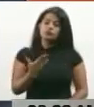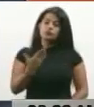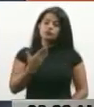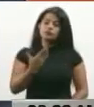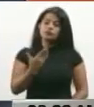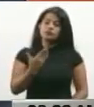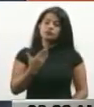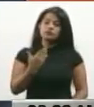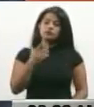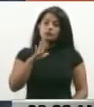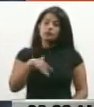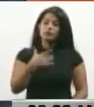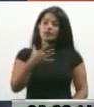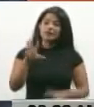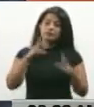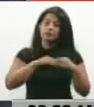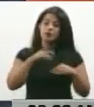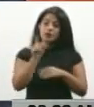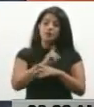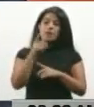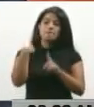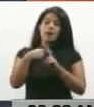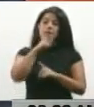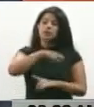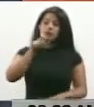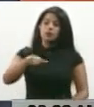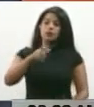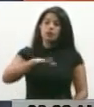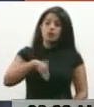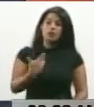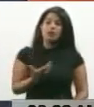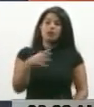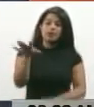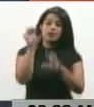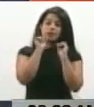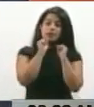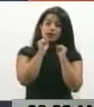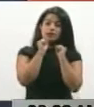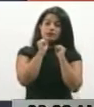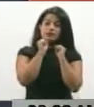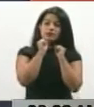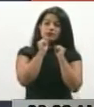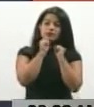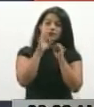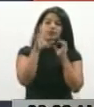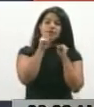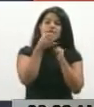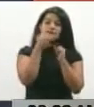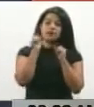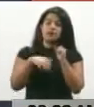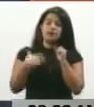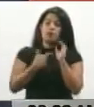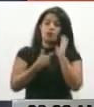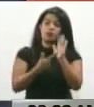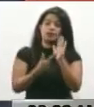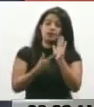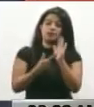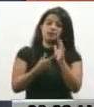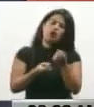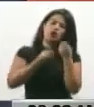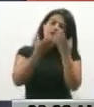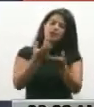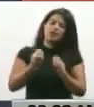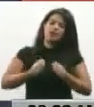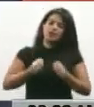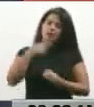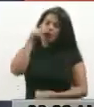gran aceptación y que el público entienda. Es fácil lo que queremos transmitir, que es contar la vida de